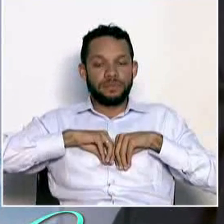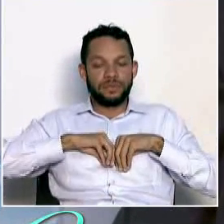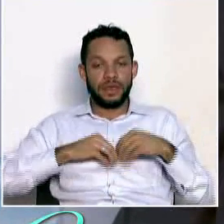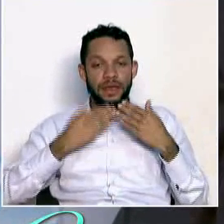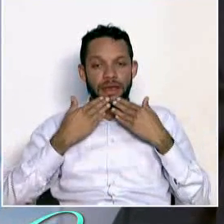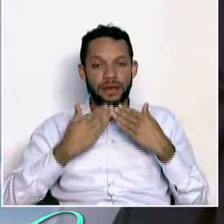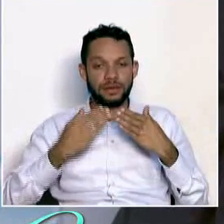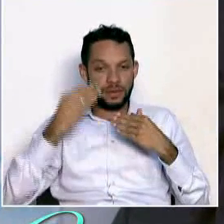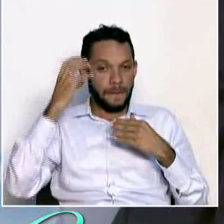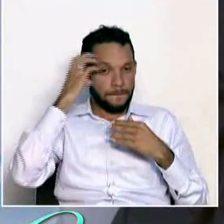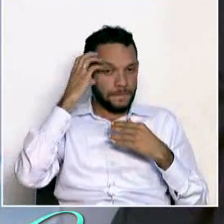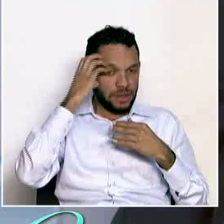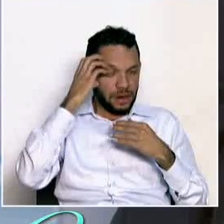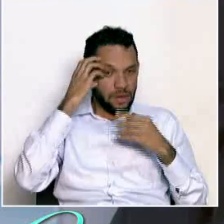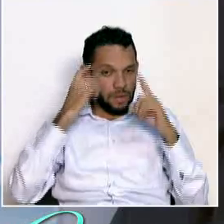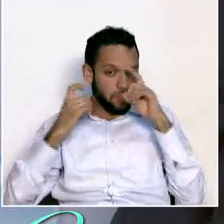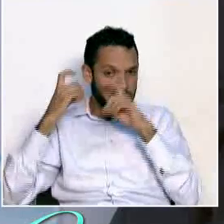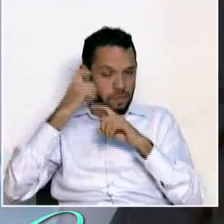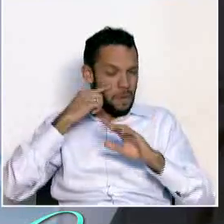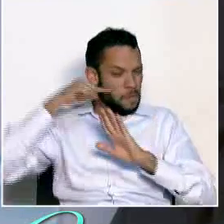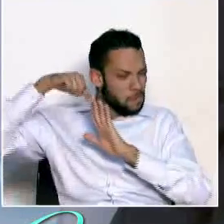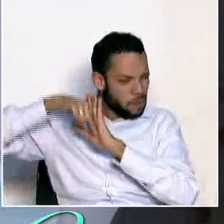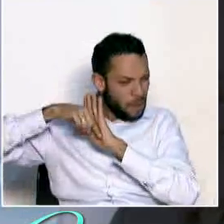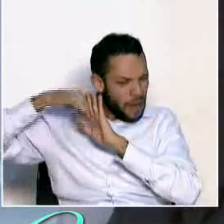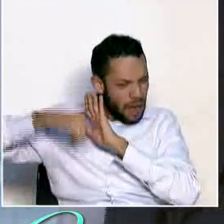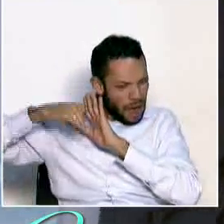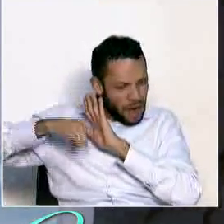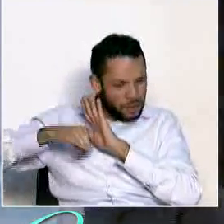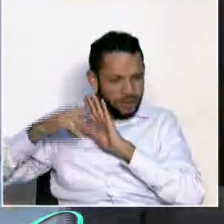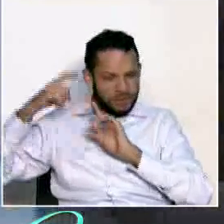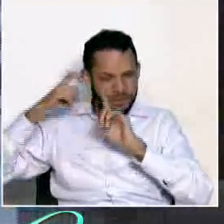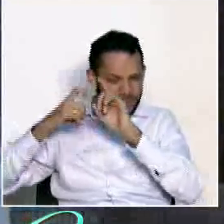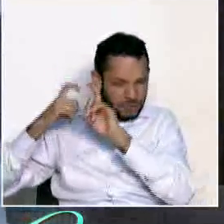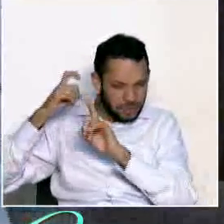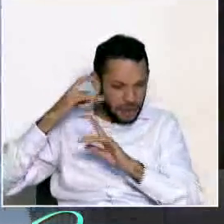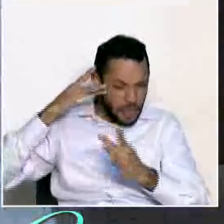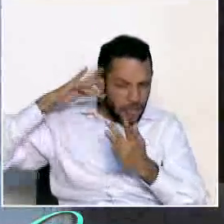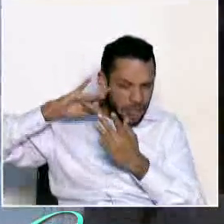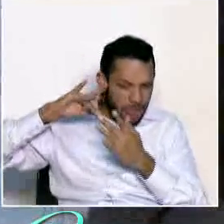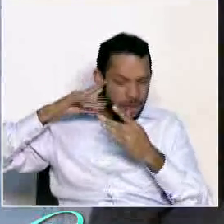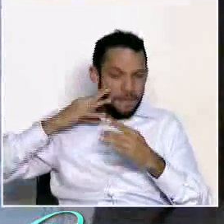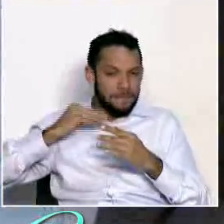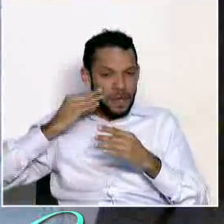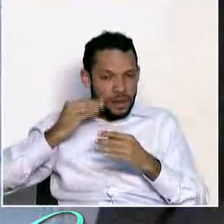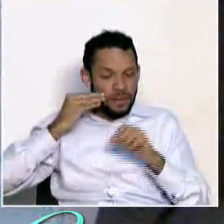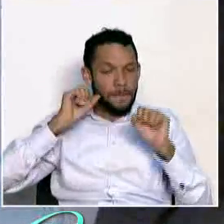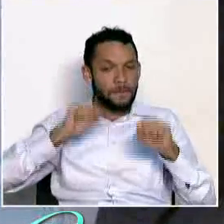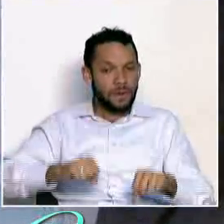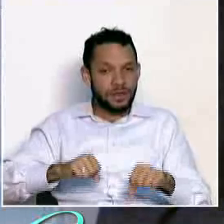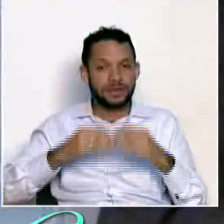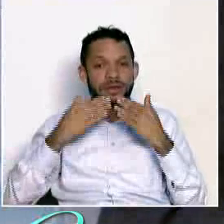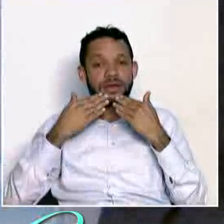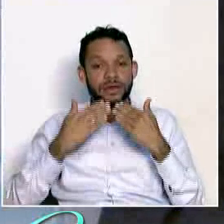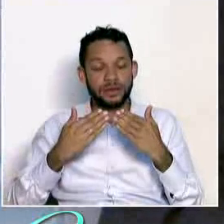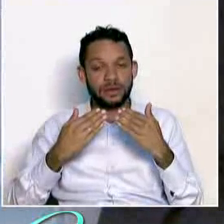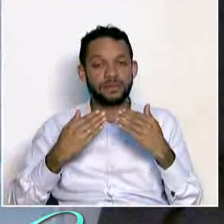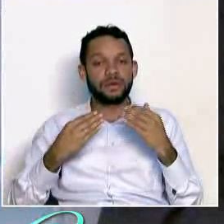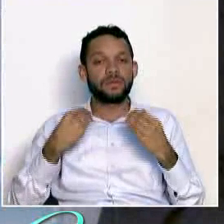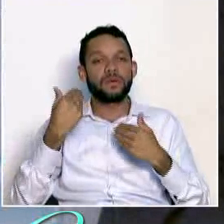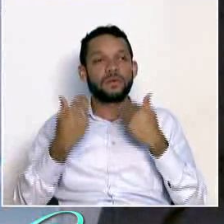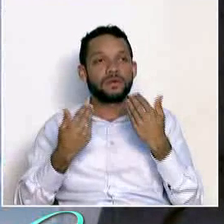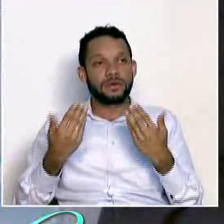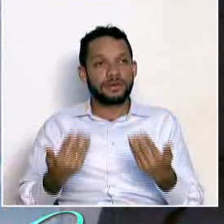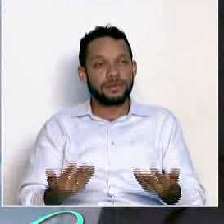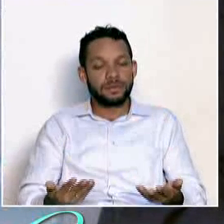mente profunda el habernos permitido aquí y ahora realizar esta experiencia. Y ahora de nuevo